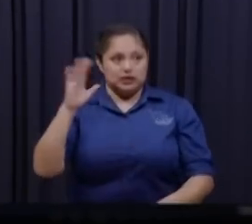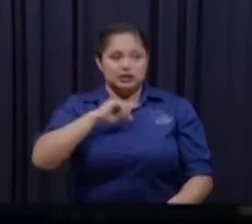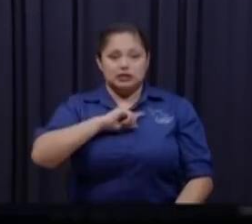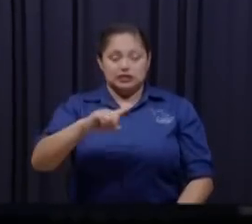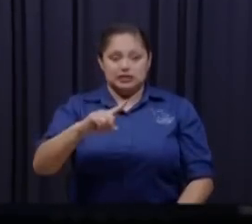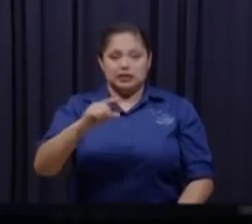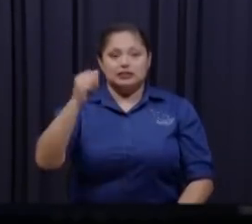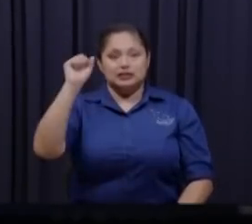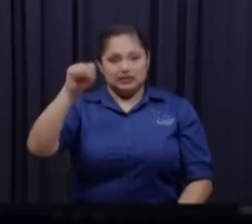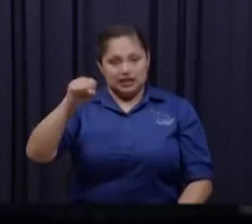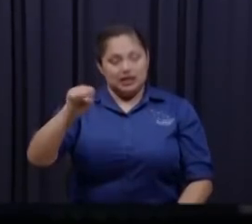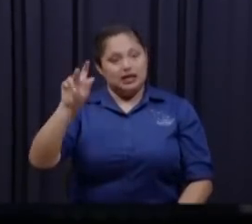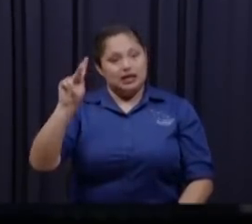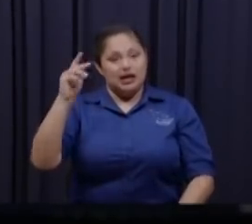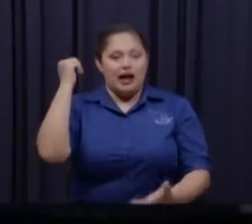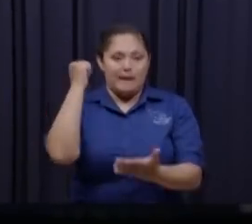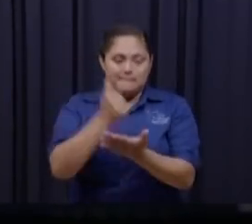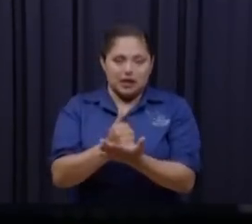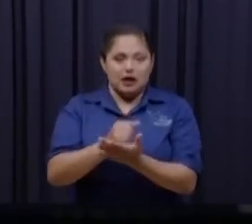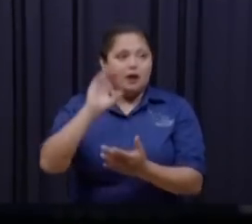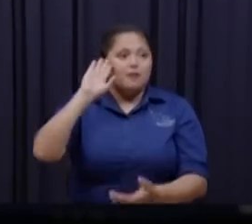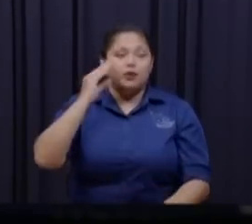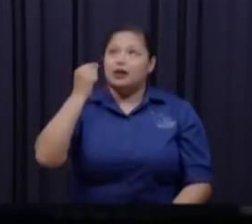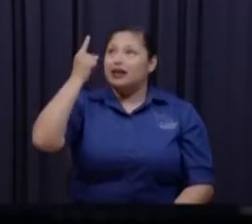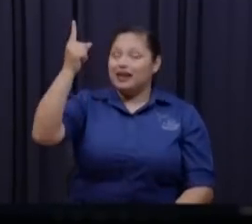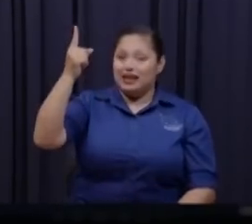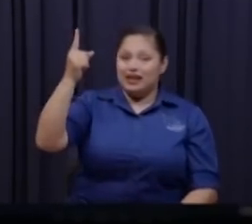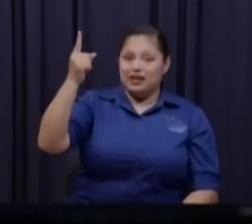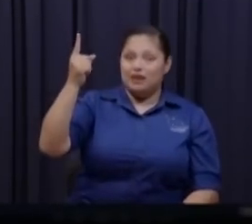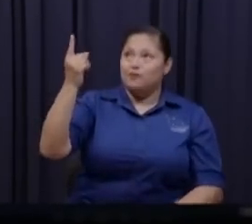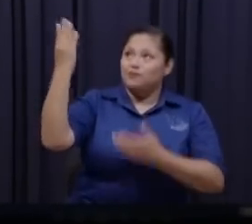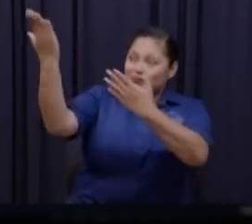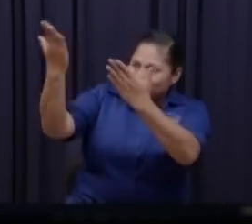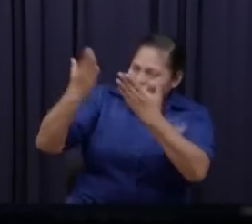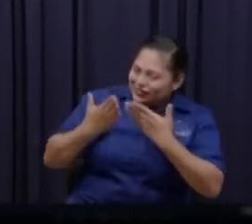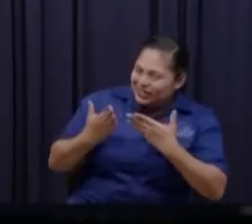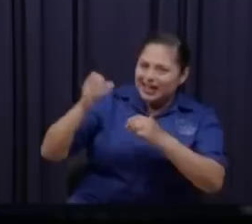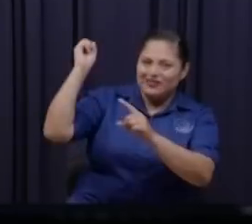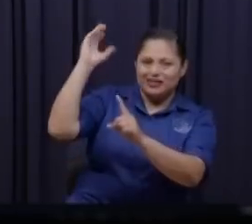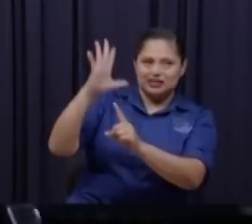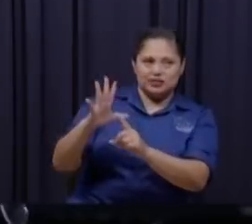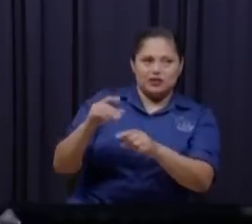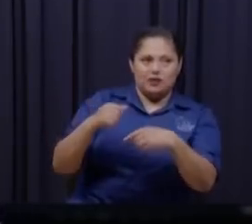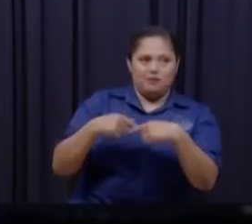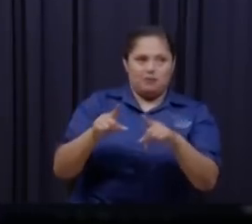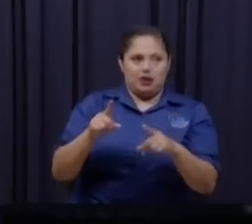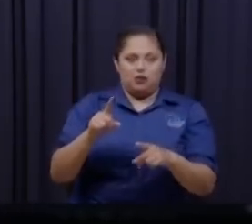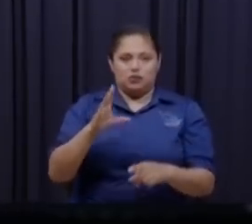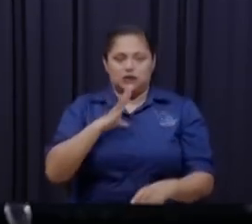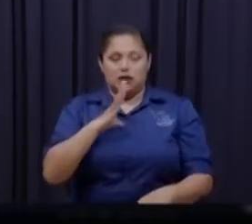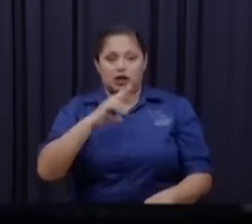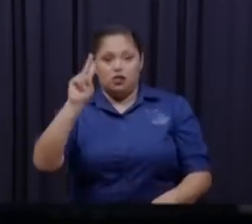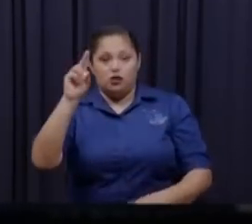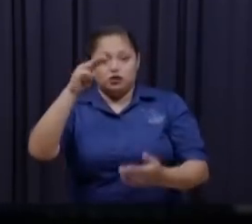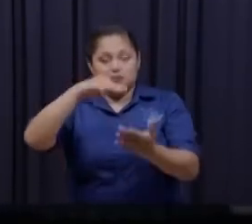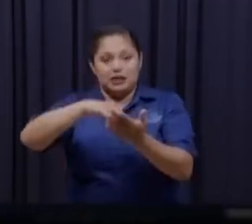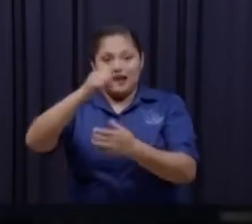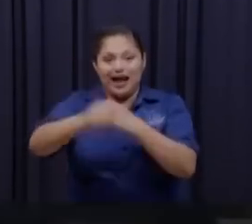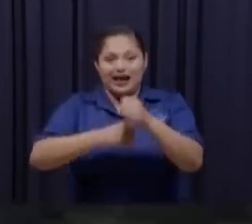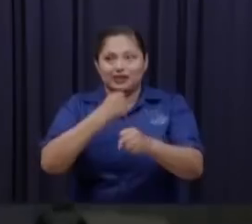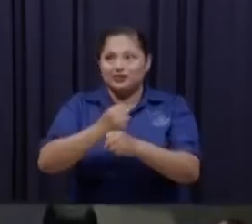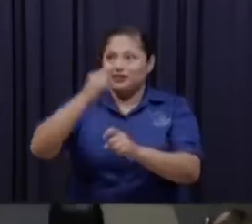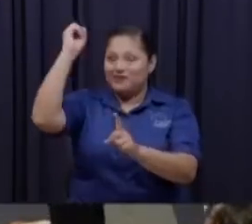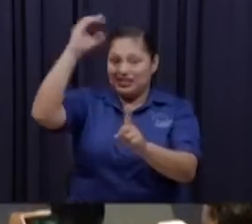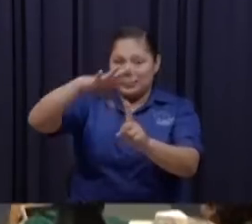sí y amén, porque Él lo que nos trae a nosotros es la bendición. Pero tiene 2000 años de estarnos bendiciendo